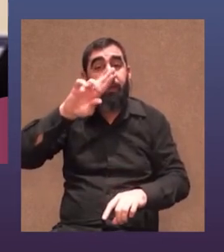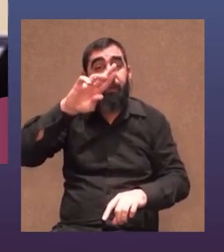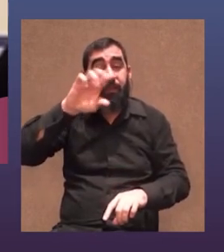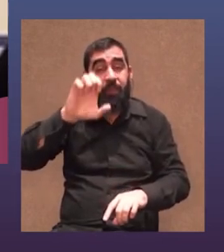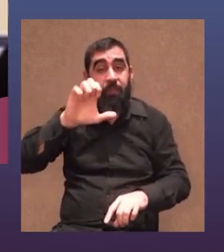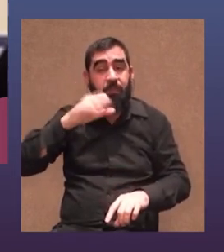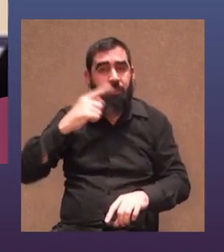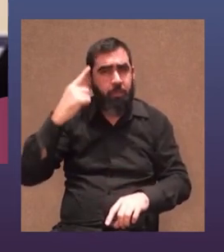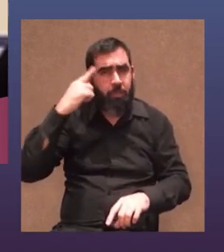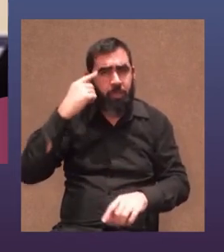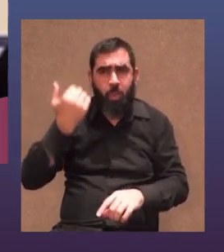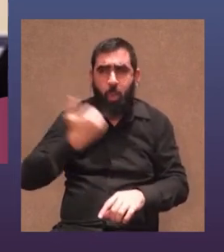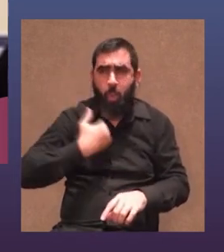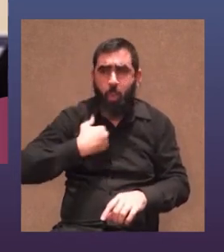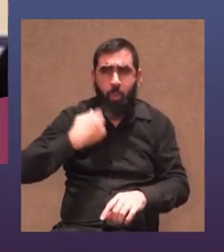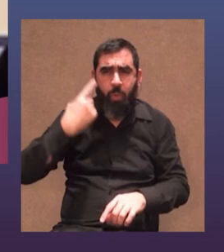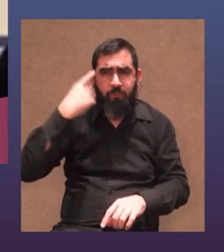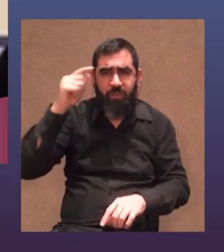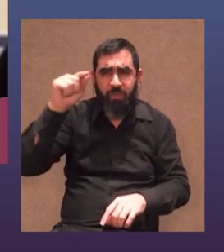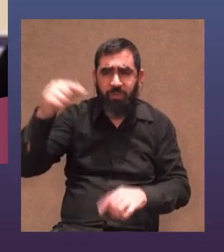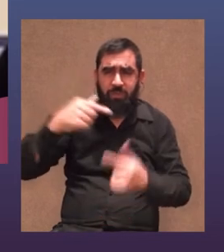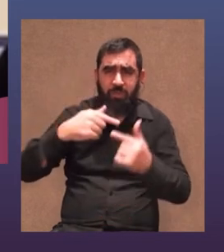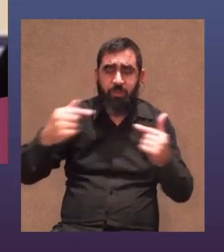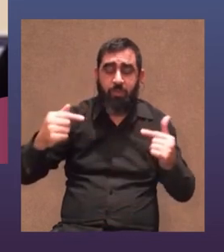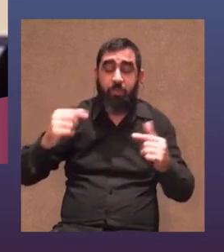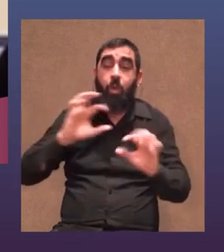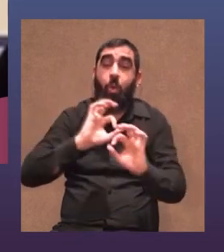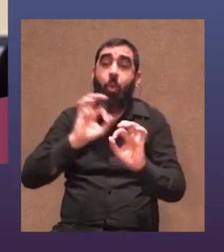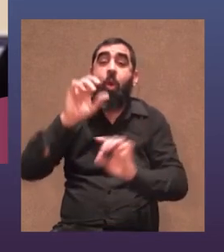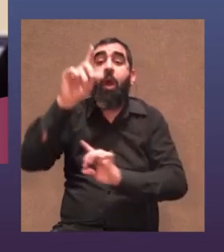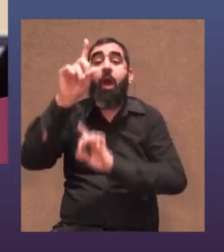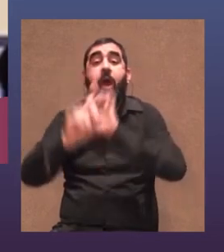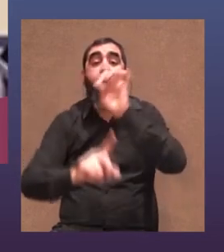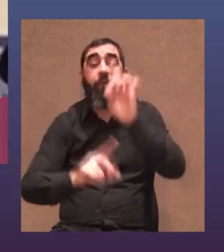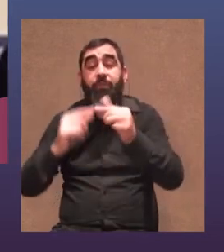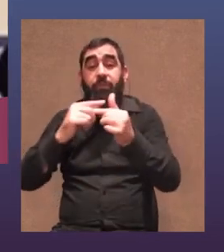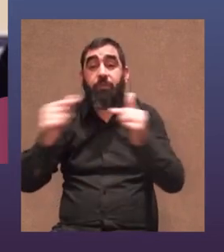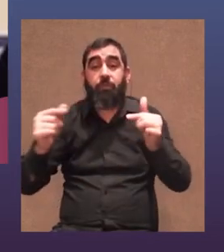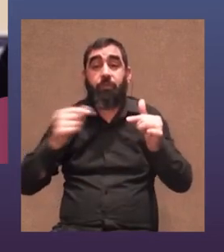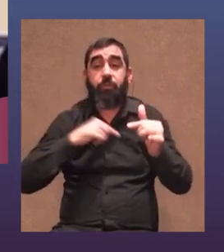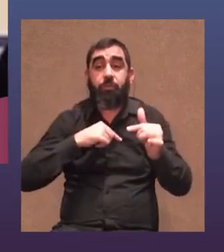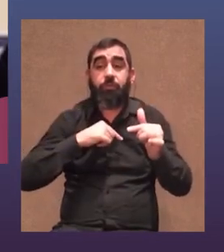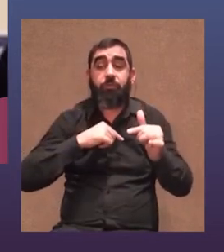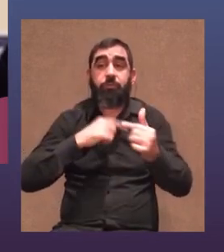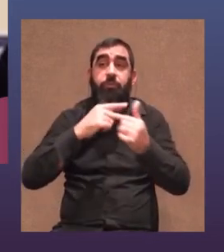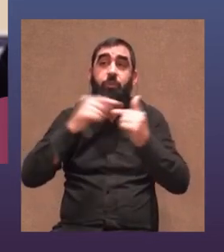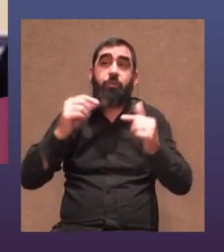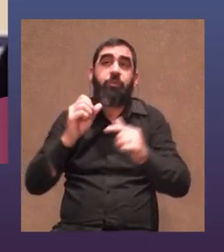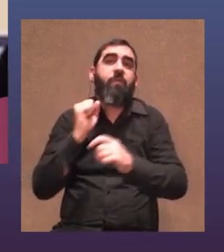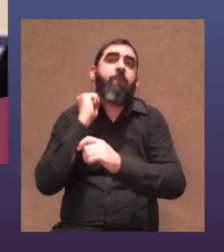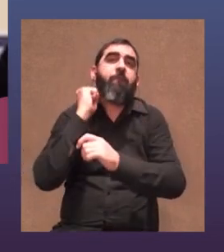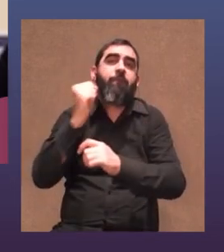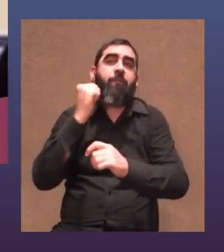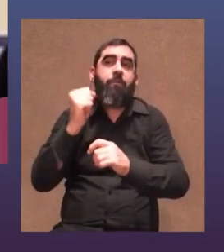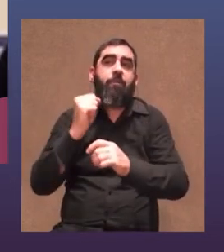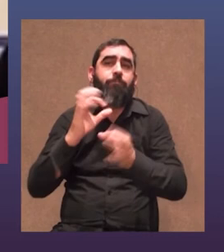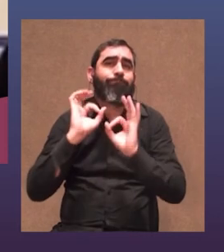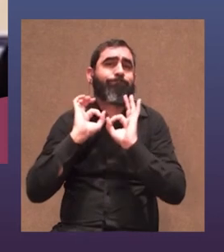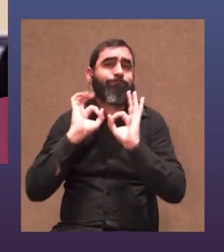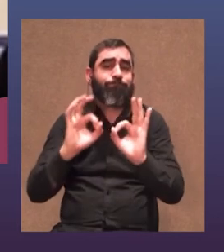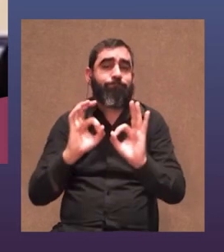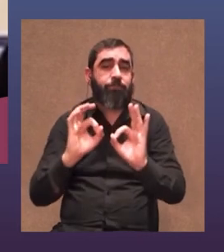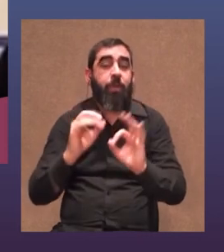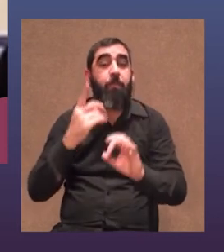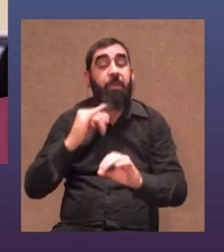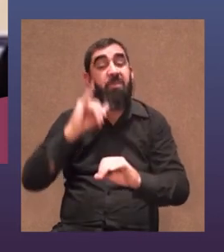hubiese creado una cosa así, o a veces me pasa con una obra que a veces lo monumental te llena. Sí me